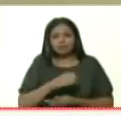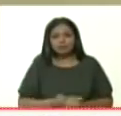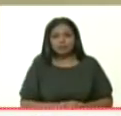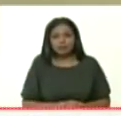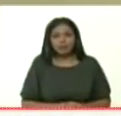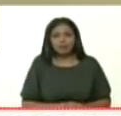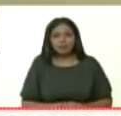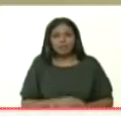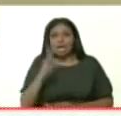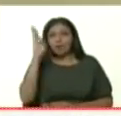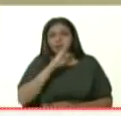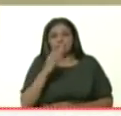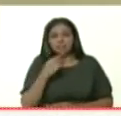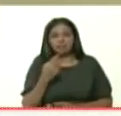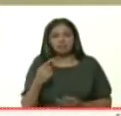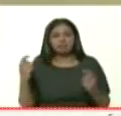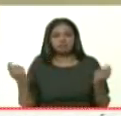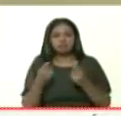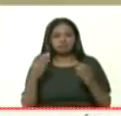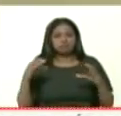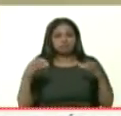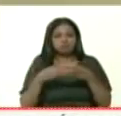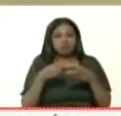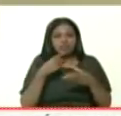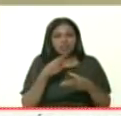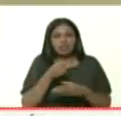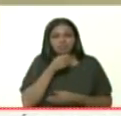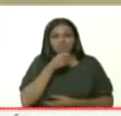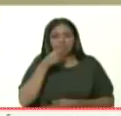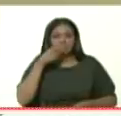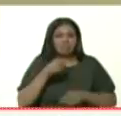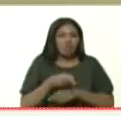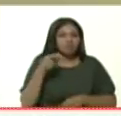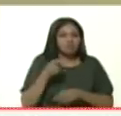de Brasil están cartelizados para decirme dictador.